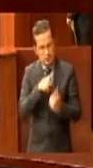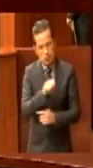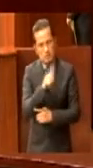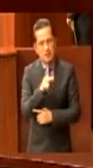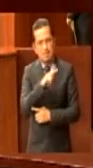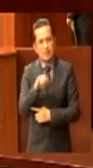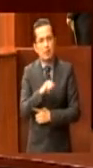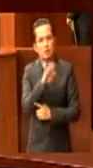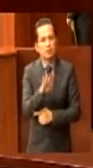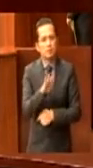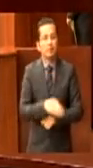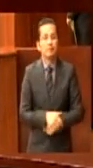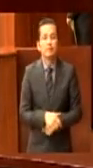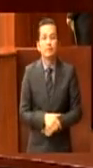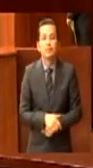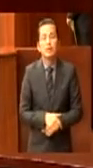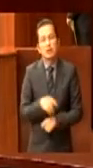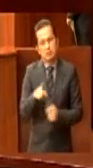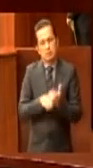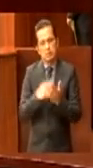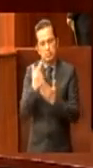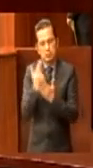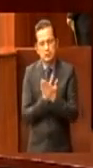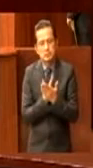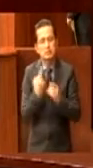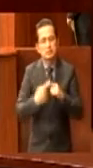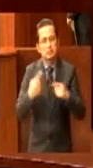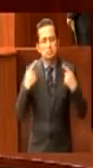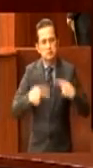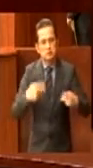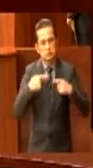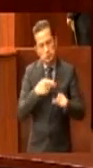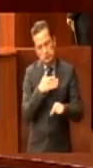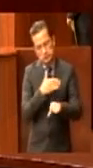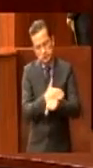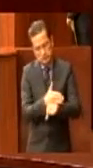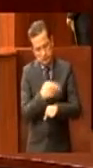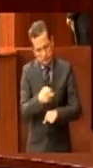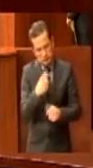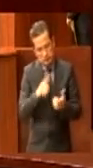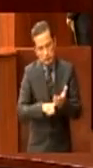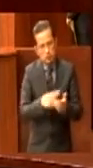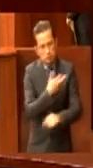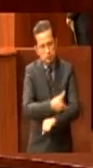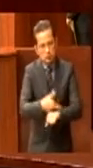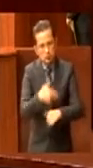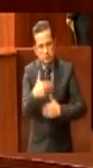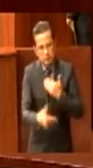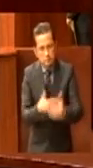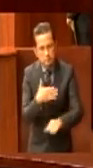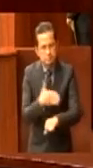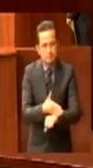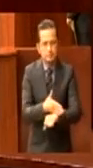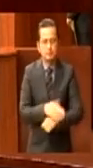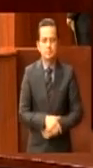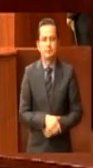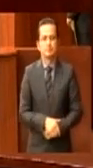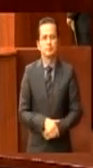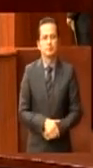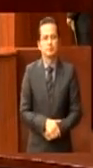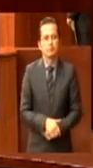poder judicial de la federación en el catálogo de sujetos sancionados en los procedimientos sancionadores